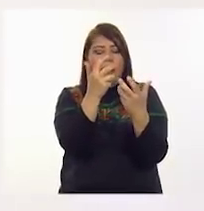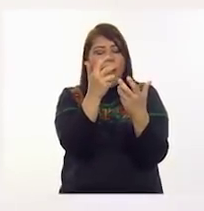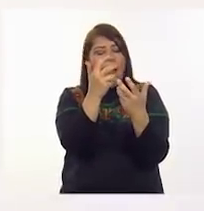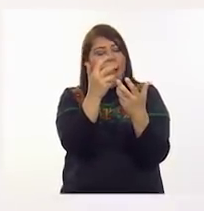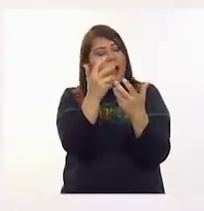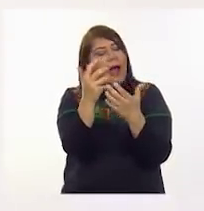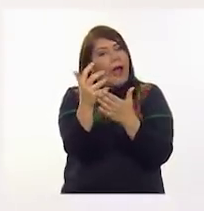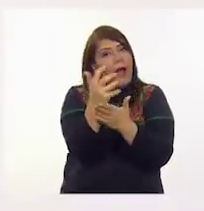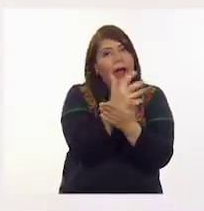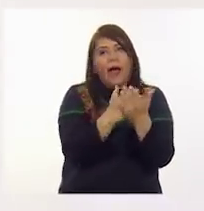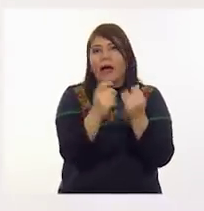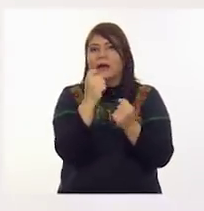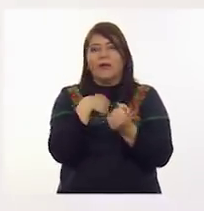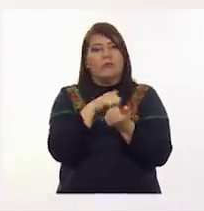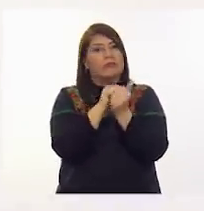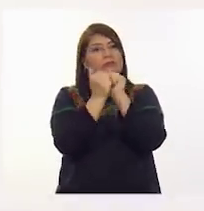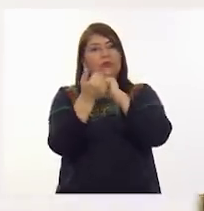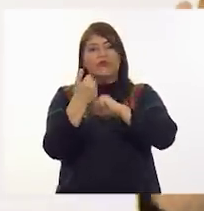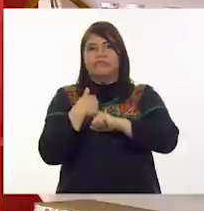gran bailarina.